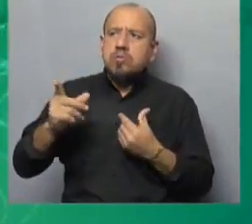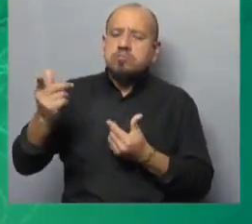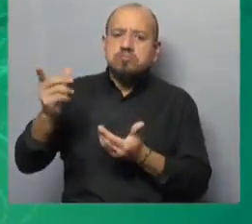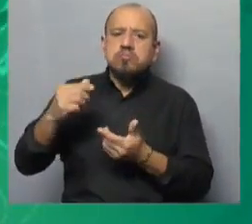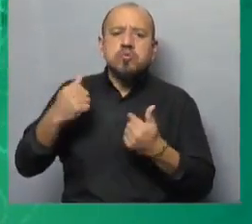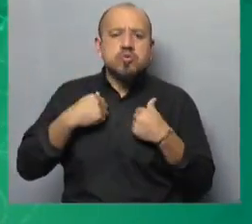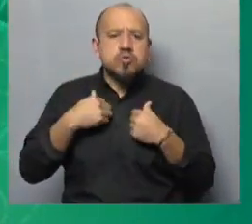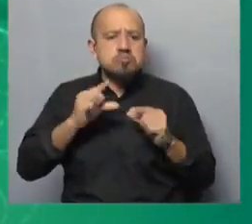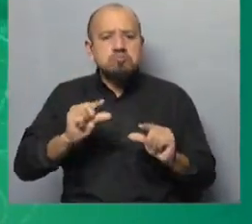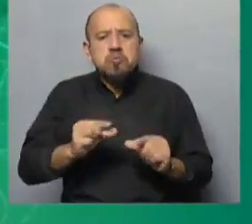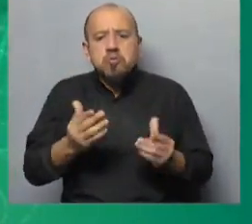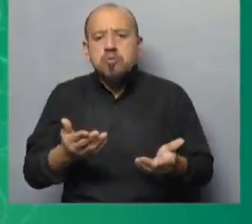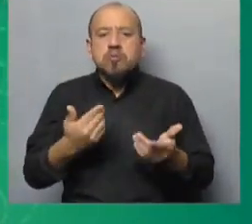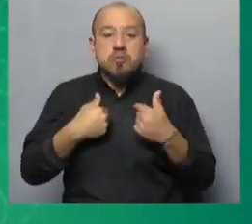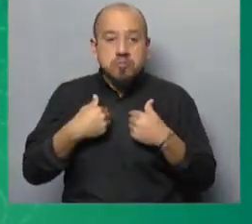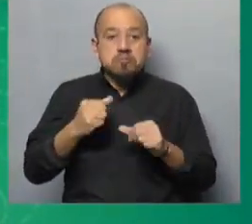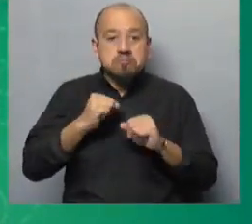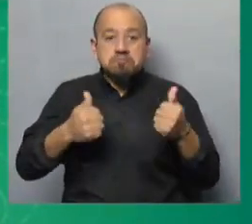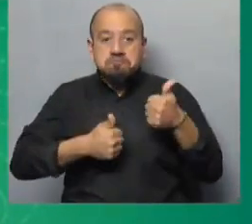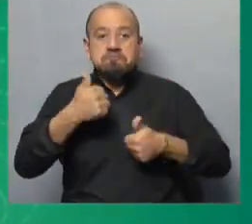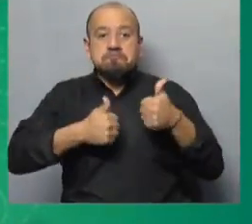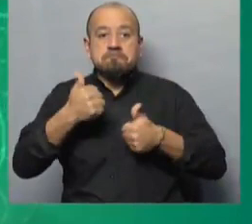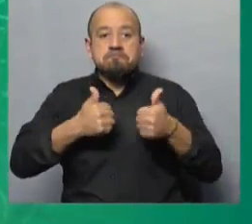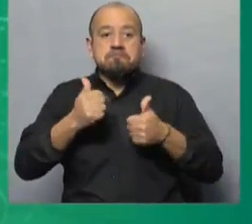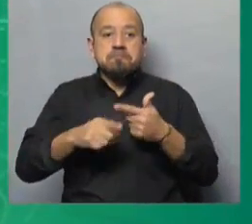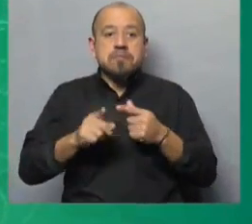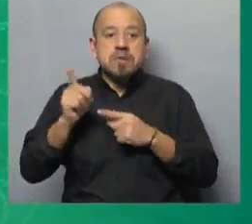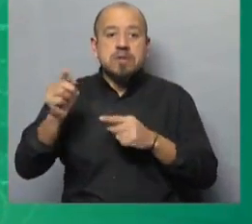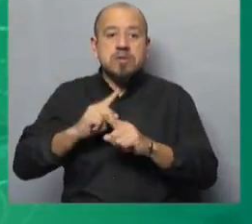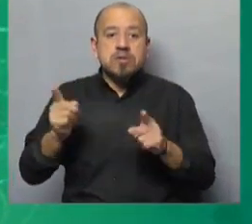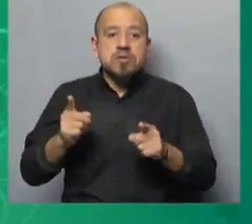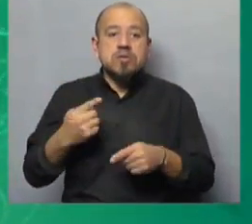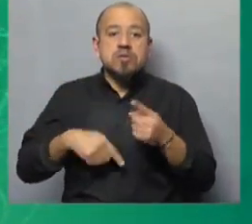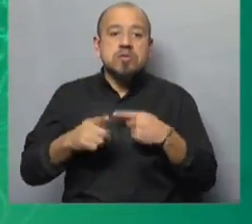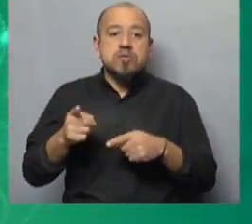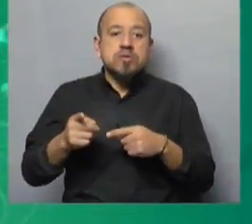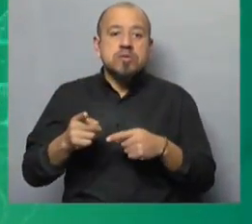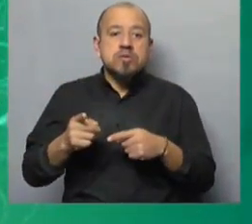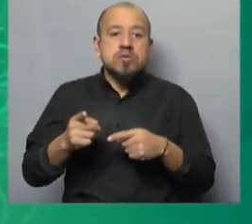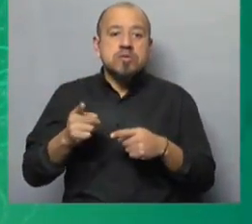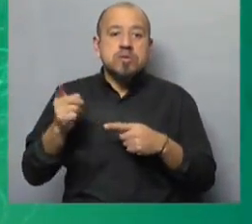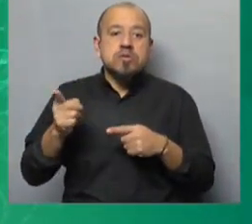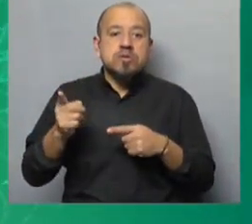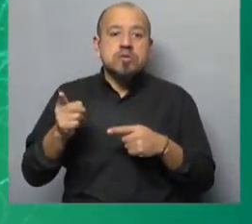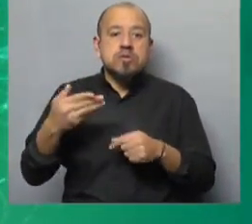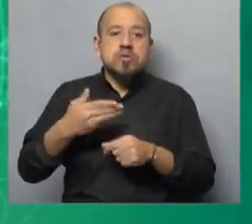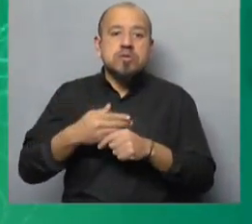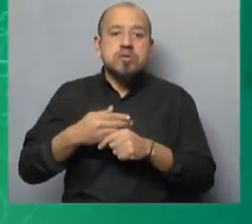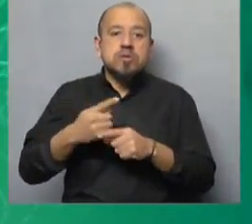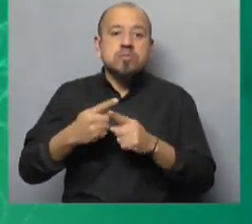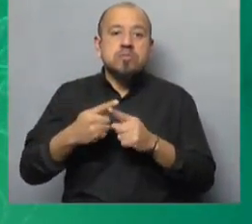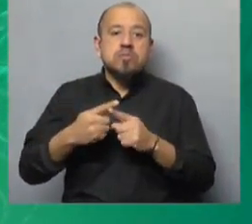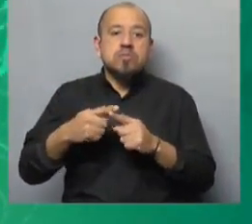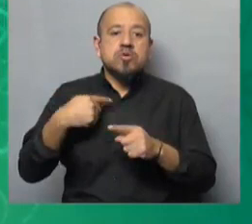con muy pocas herramientas y podríamos llevarnos medalla y ellos no parece así que que nos pidieron venir a entrenar el año próximo con